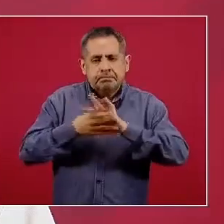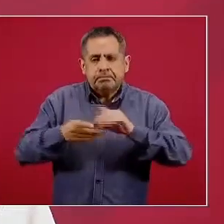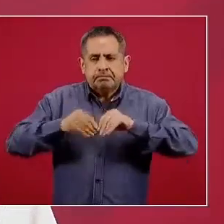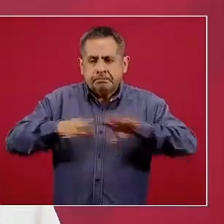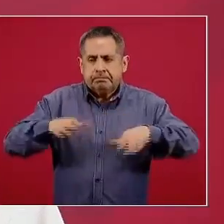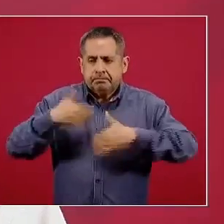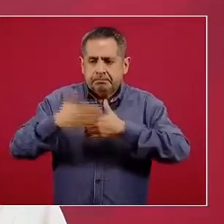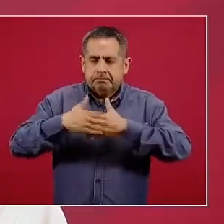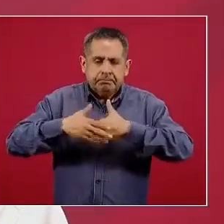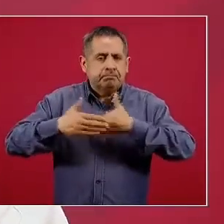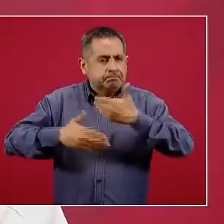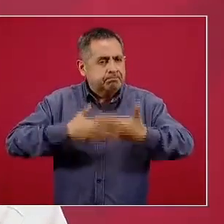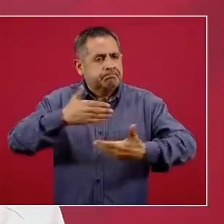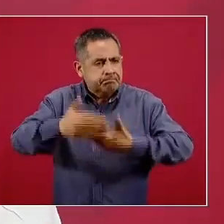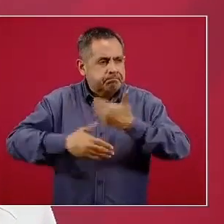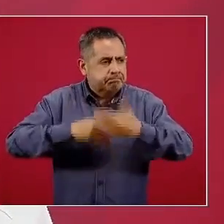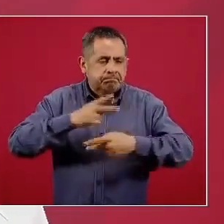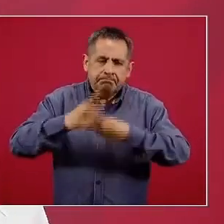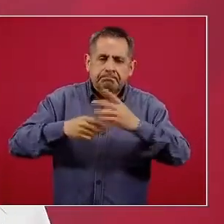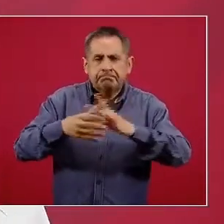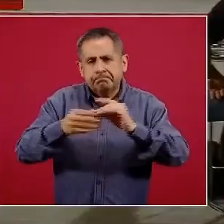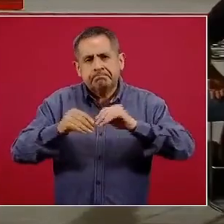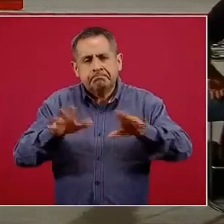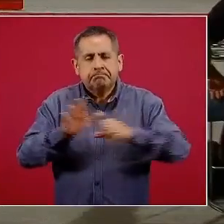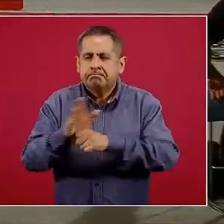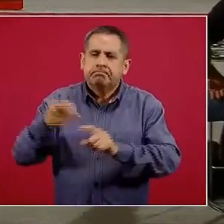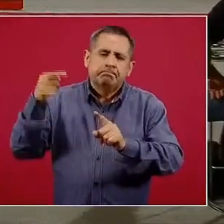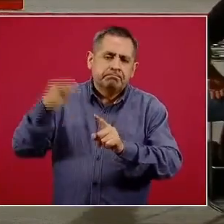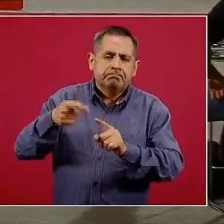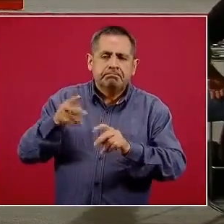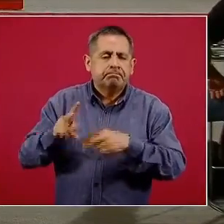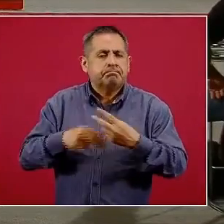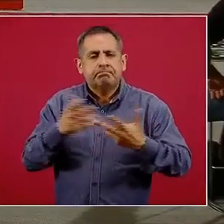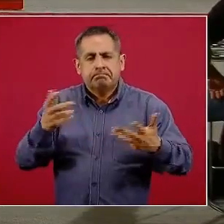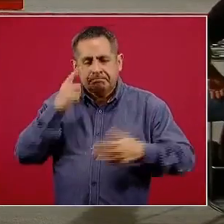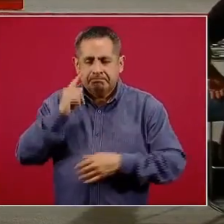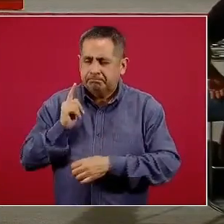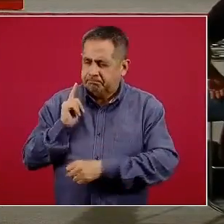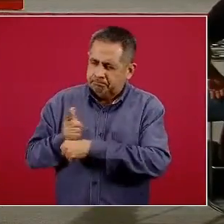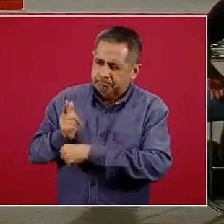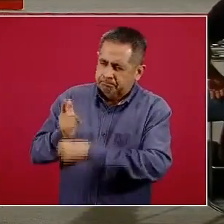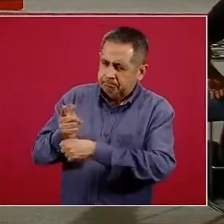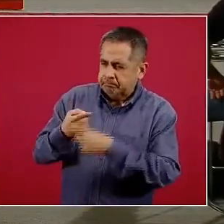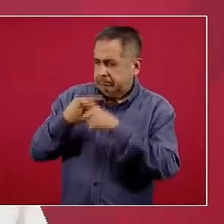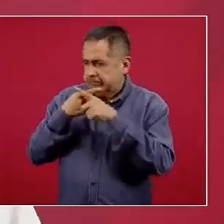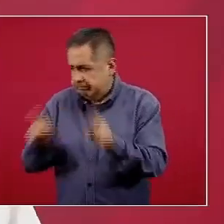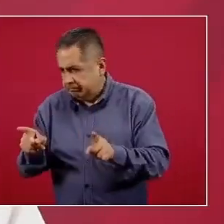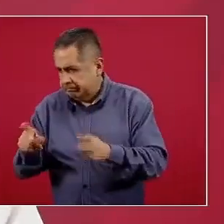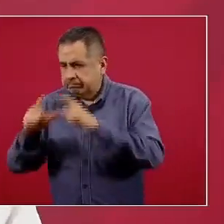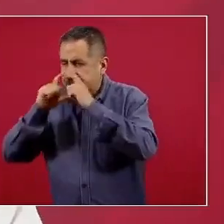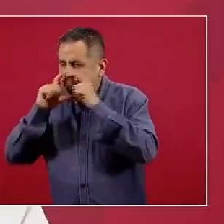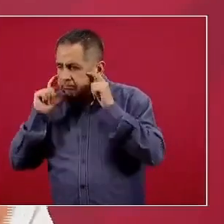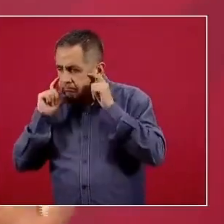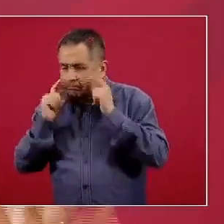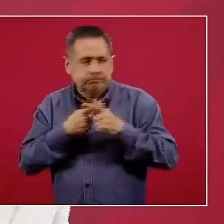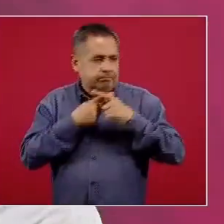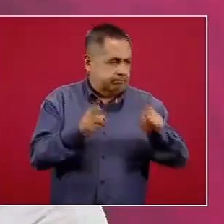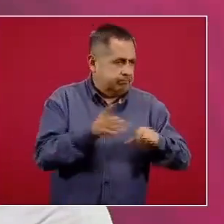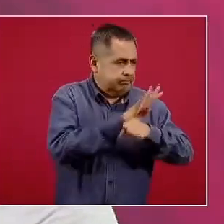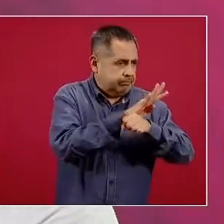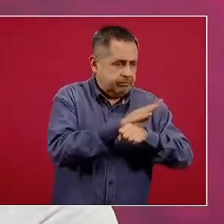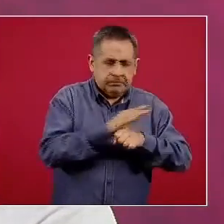de las semanas sobre las acciones específicas para diagnóstico diferencial entre COVID